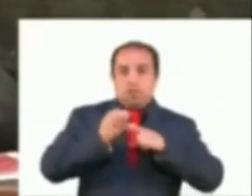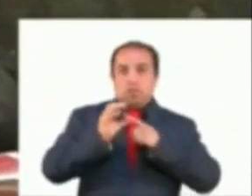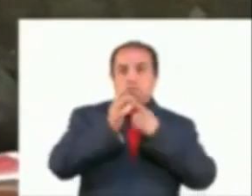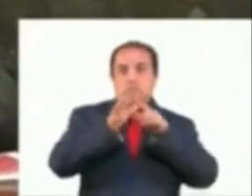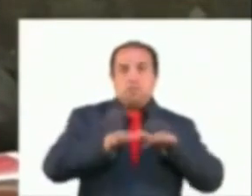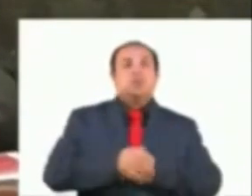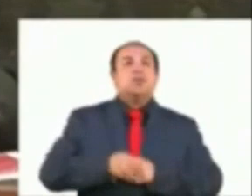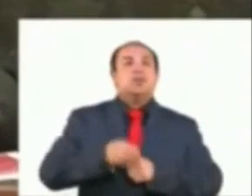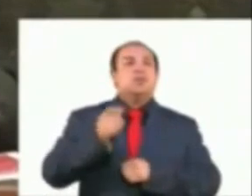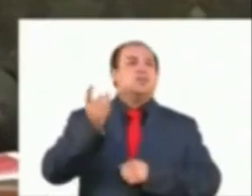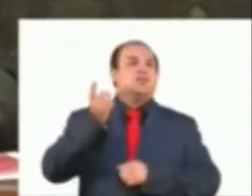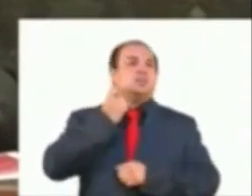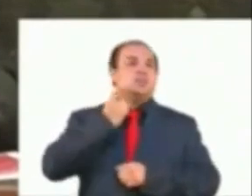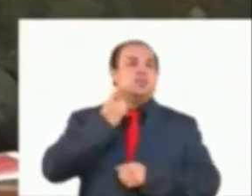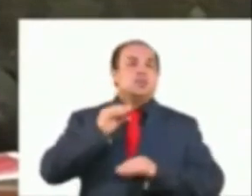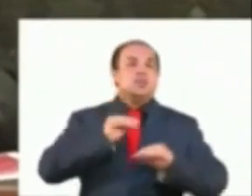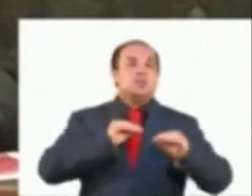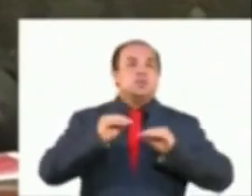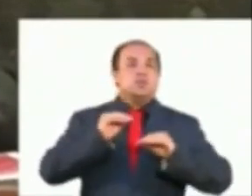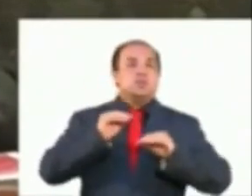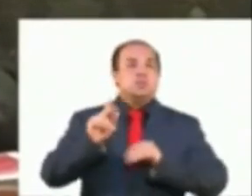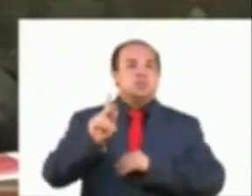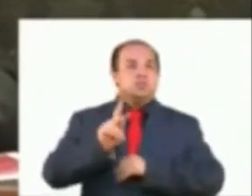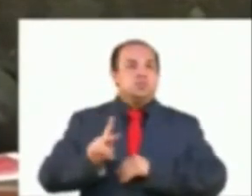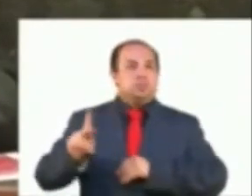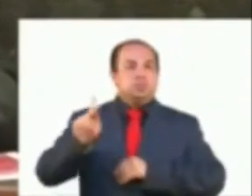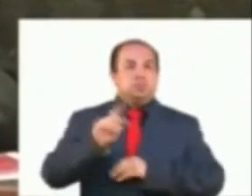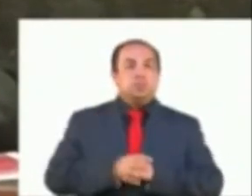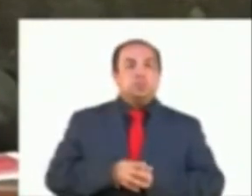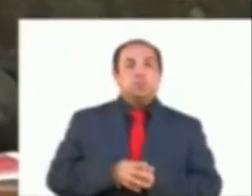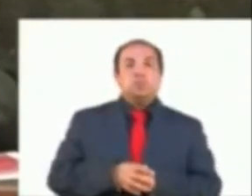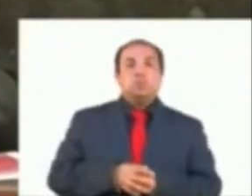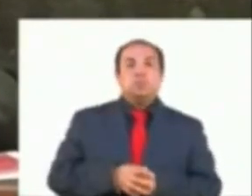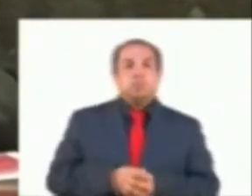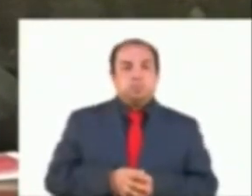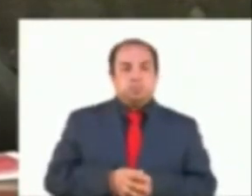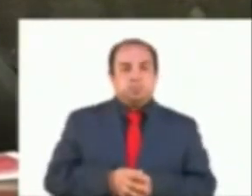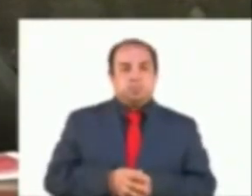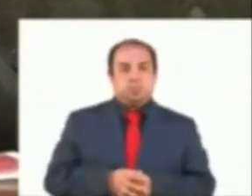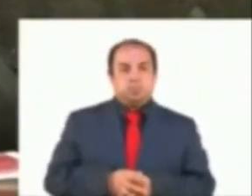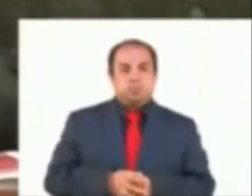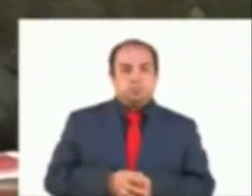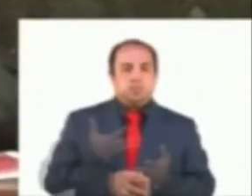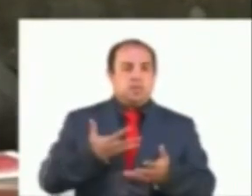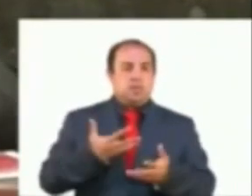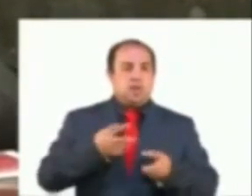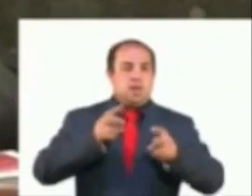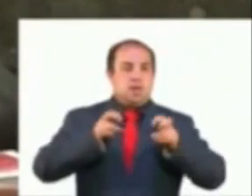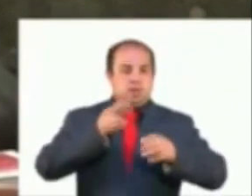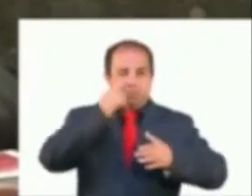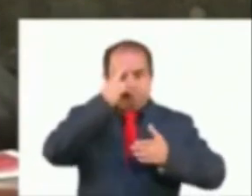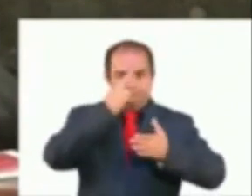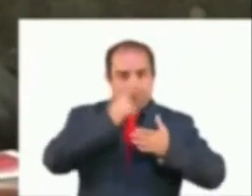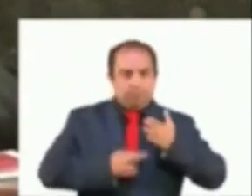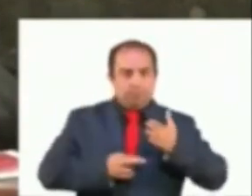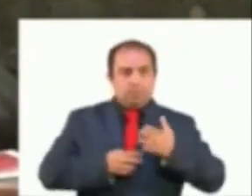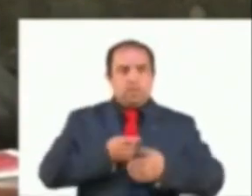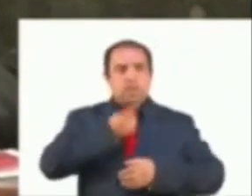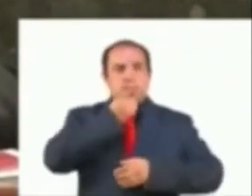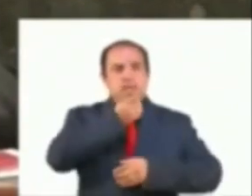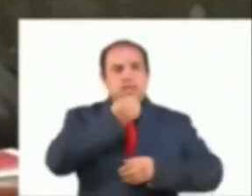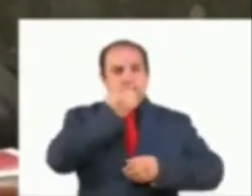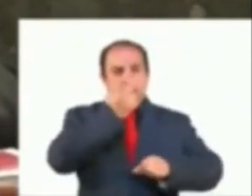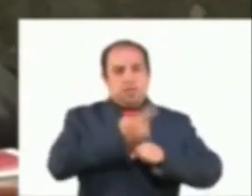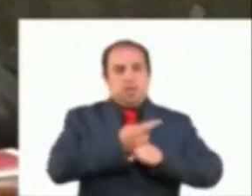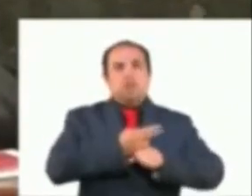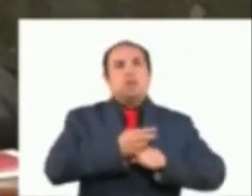es un diputado de Movimiento Ciudadano, donde en términos por demás irrespetuosos se dirige al secretario de la